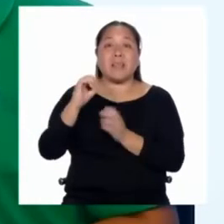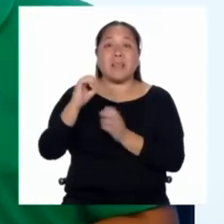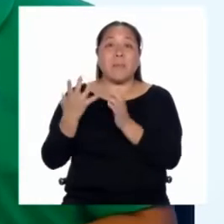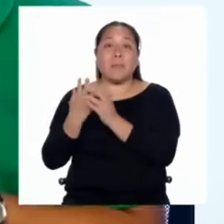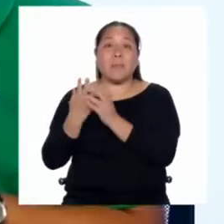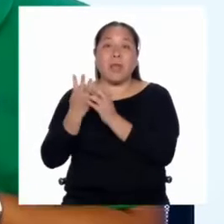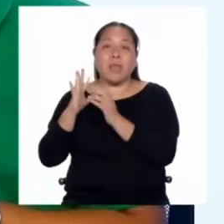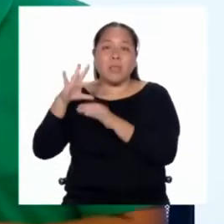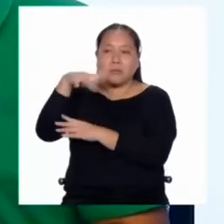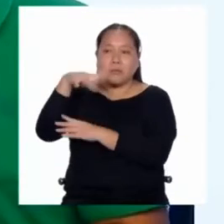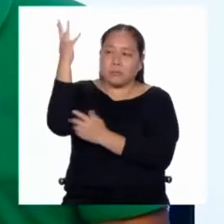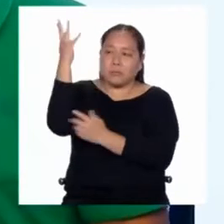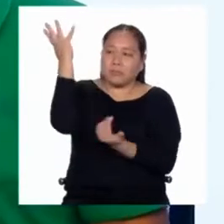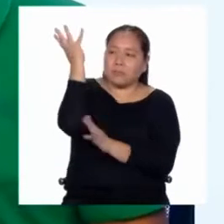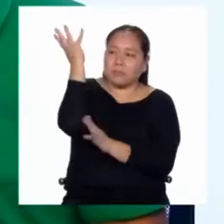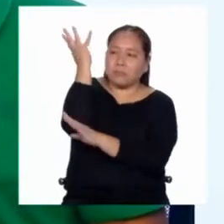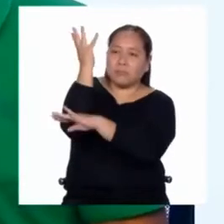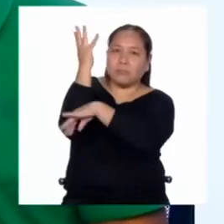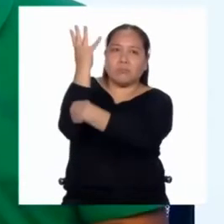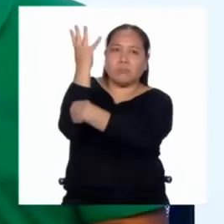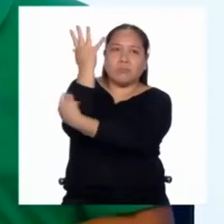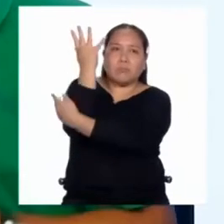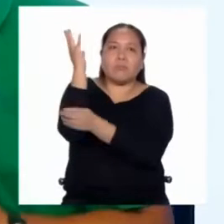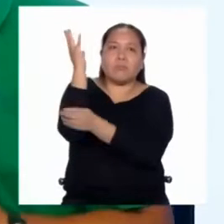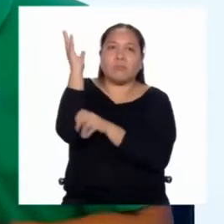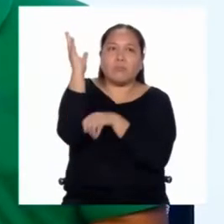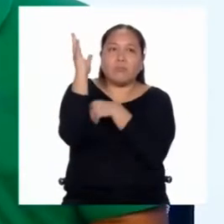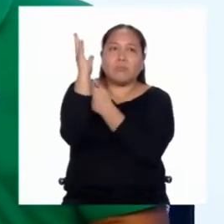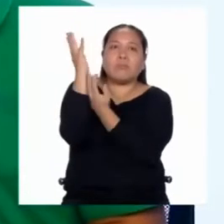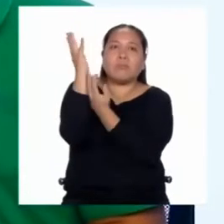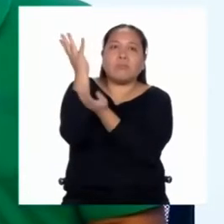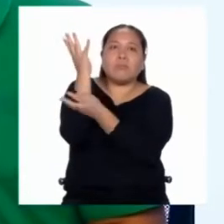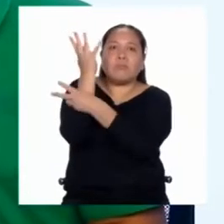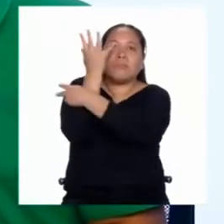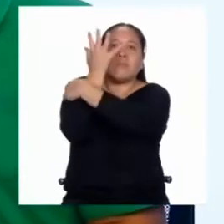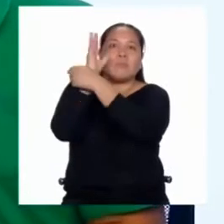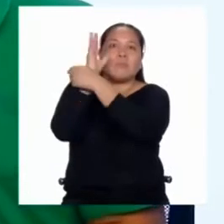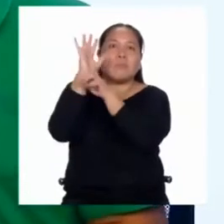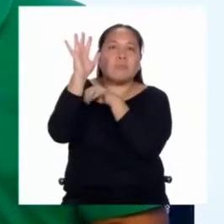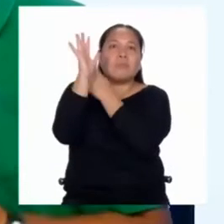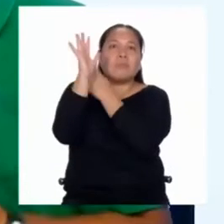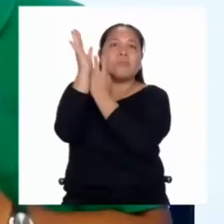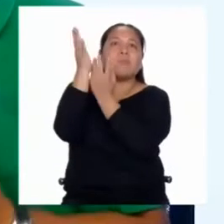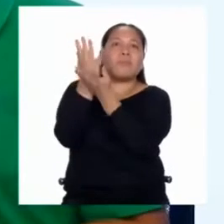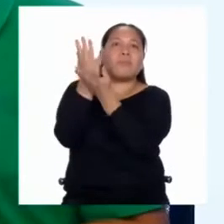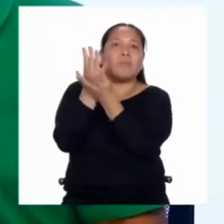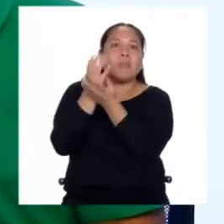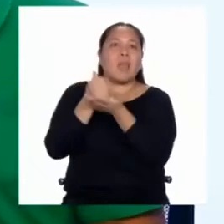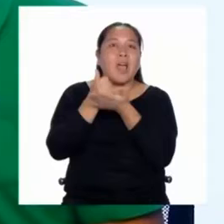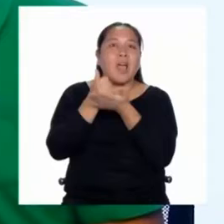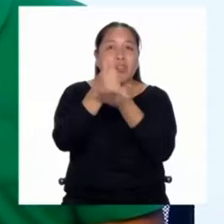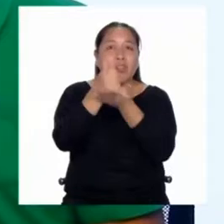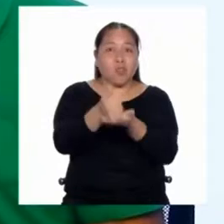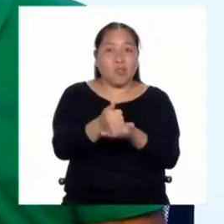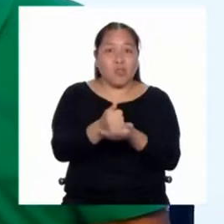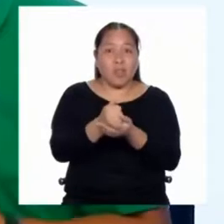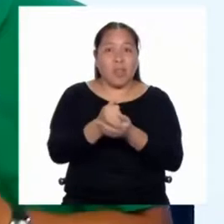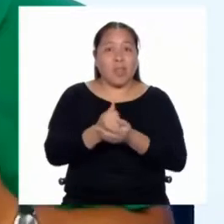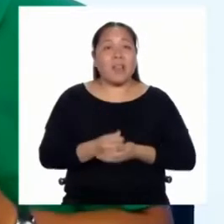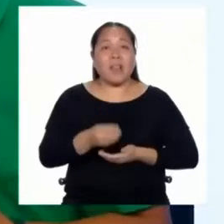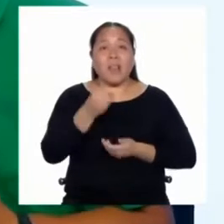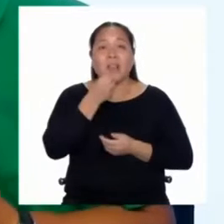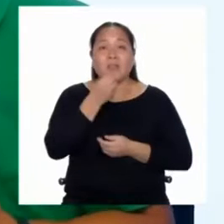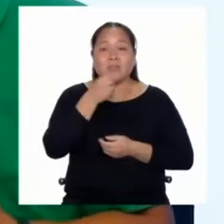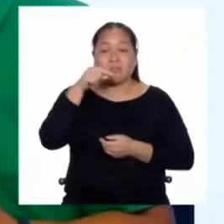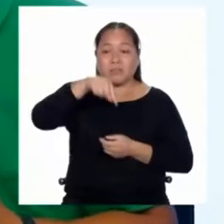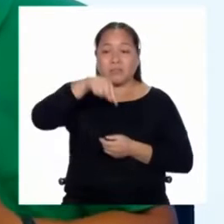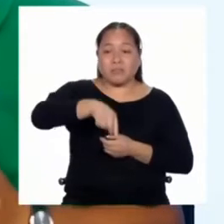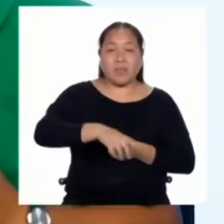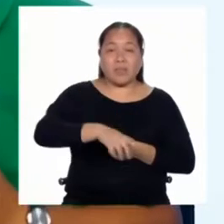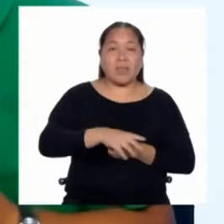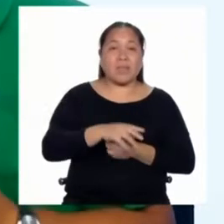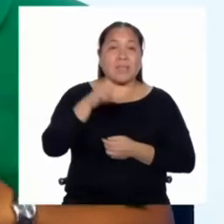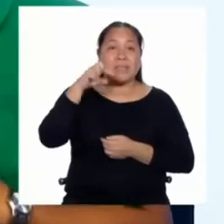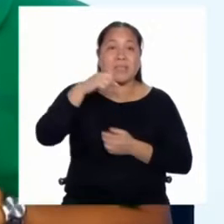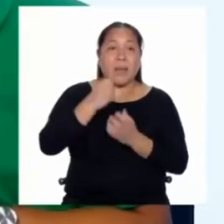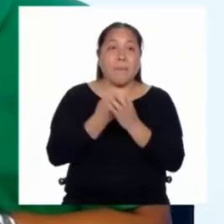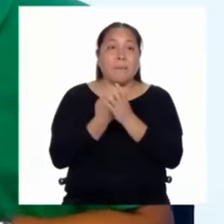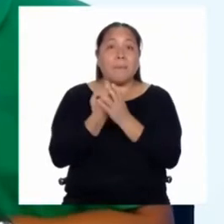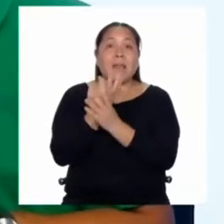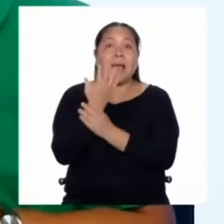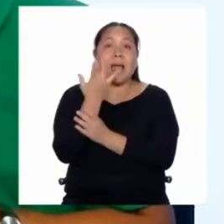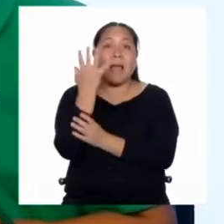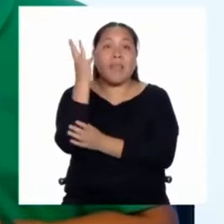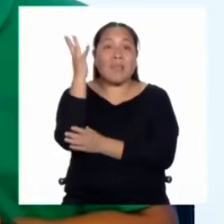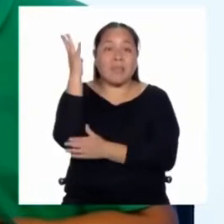silvestres que junto con las ramas de los árboles sirven de sustento a las plantas epífitas. Este tipo de planta